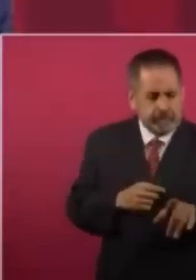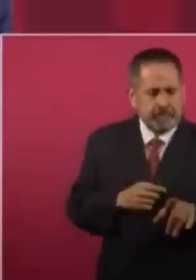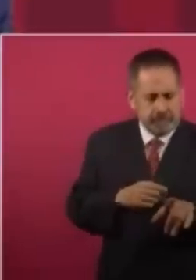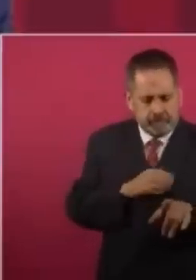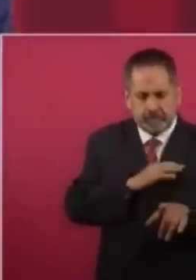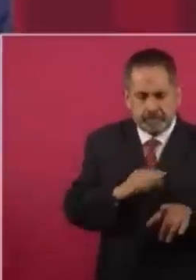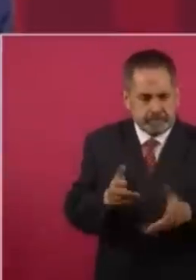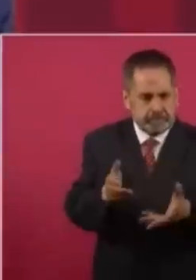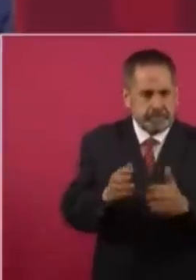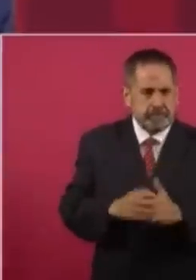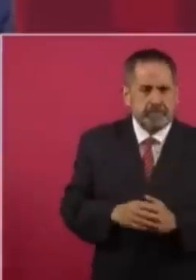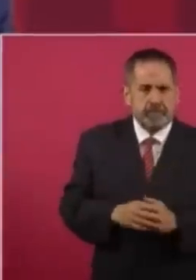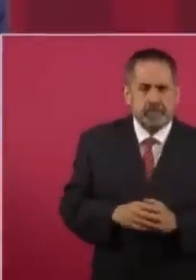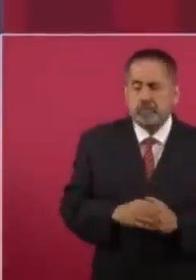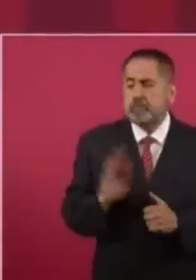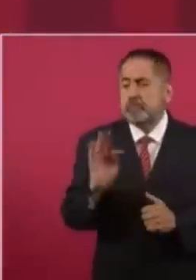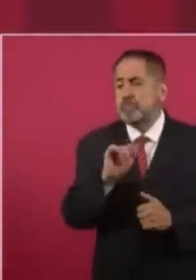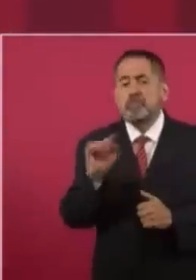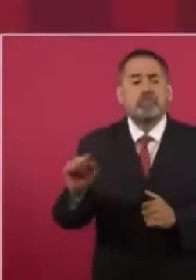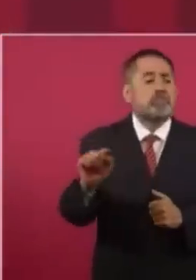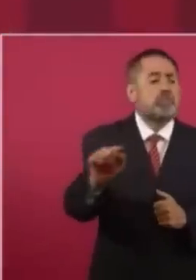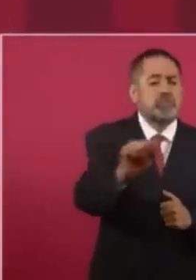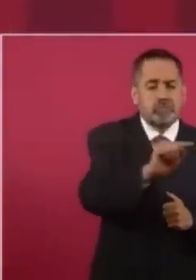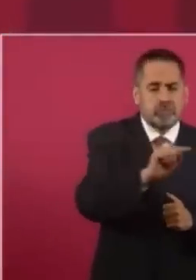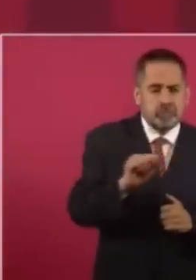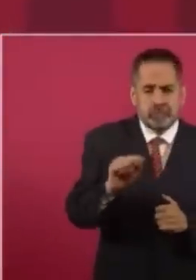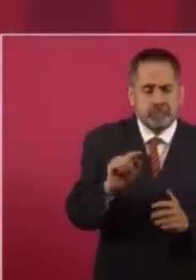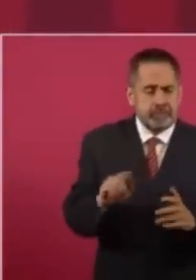alguien de ustedes,